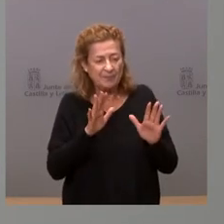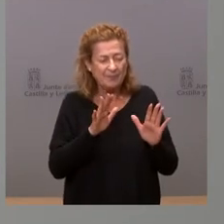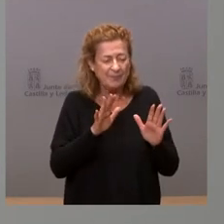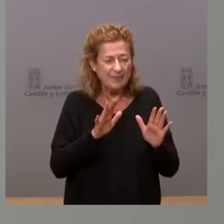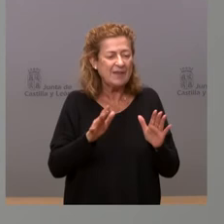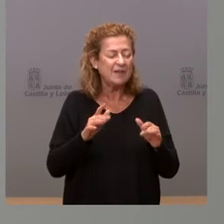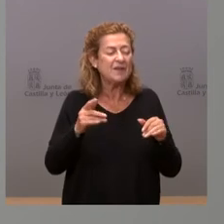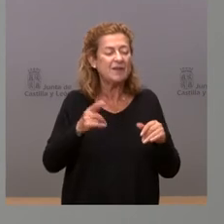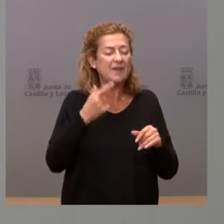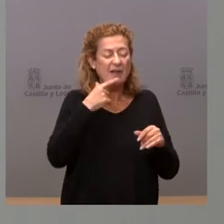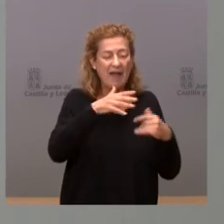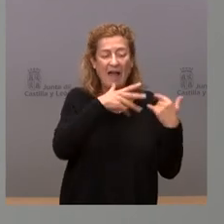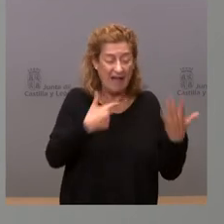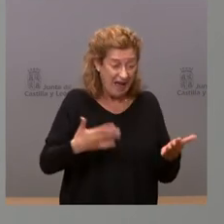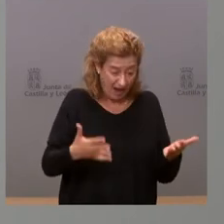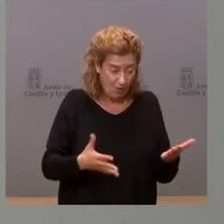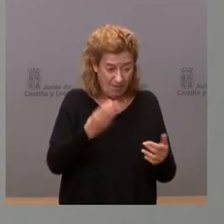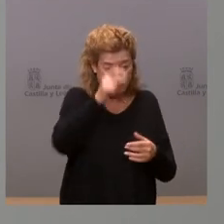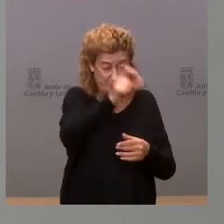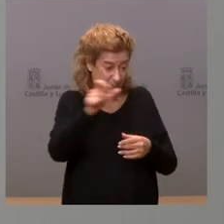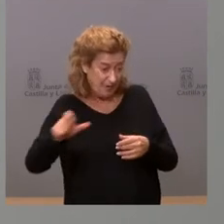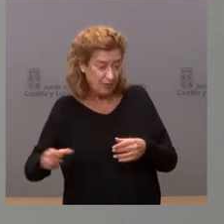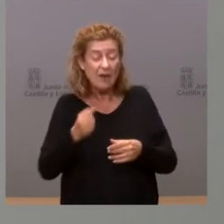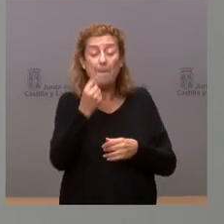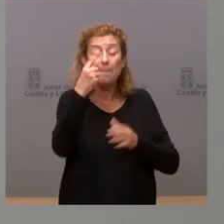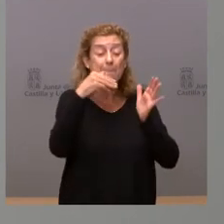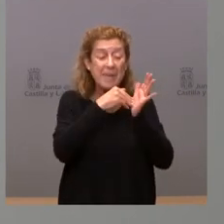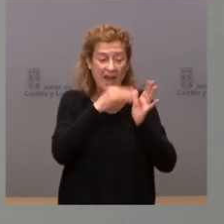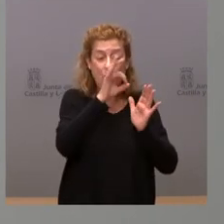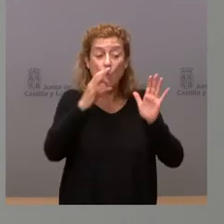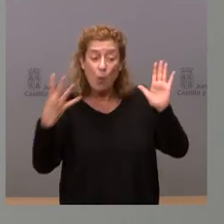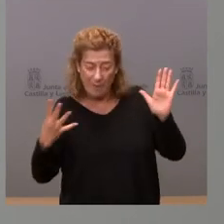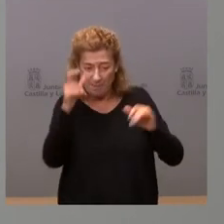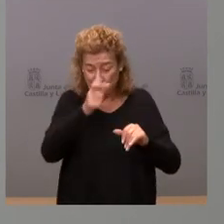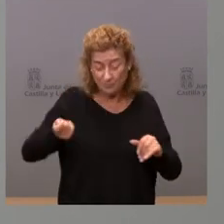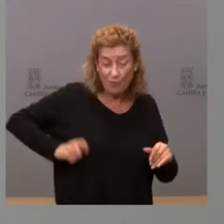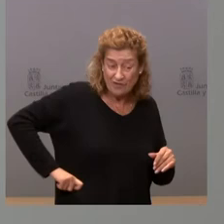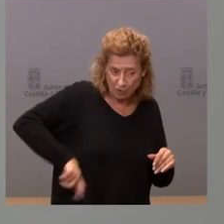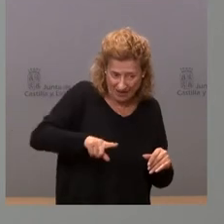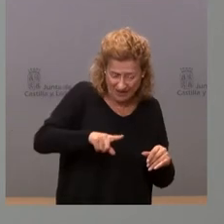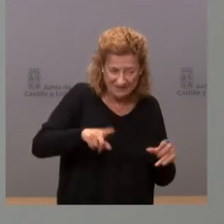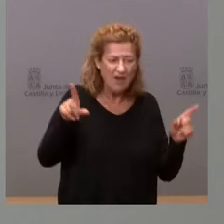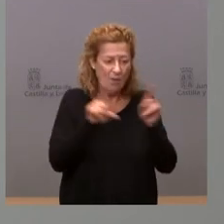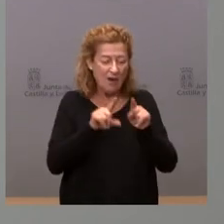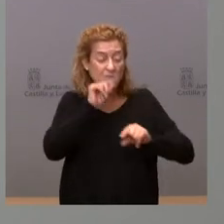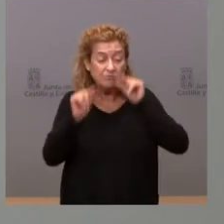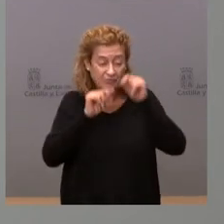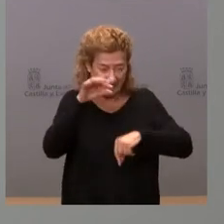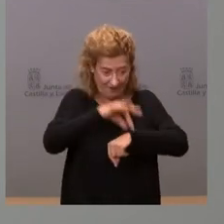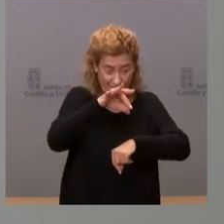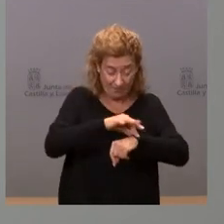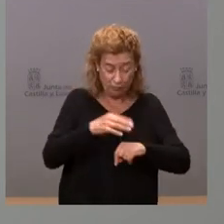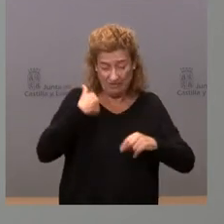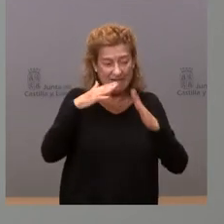en 2009 y actualmente a día de hoy hay mil nueve profesionales como le digo en situación de aislamiento